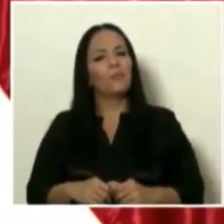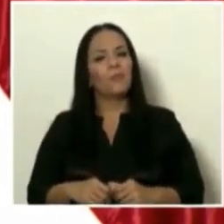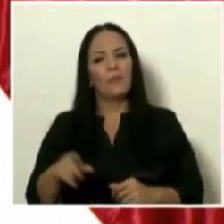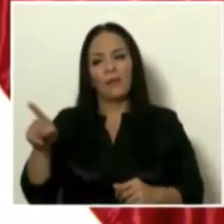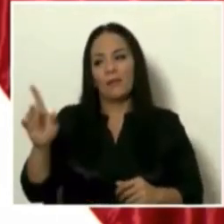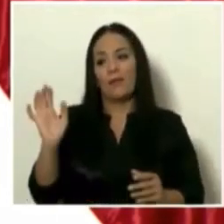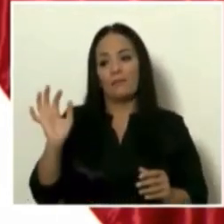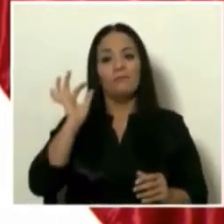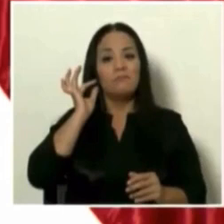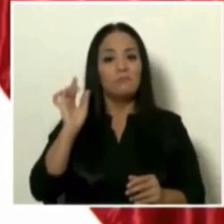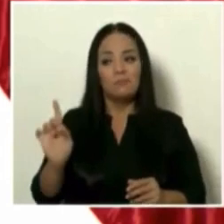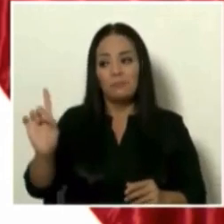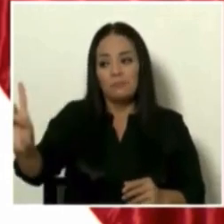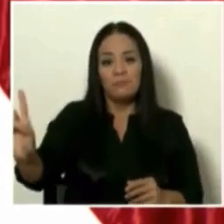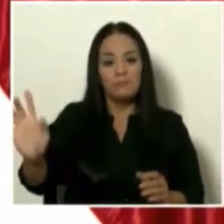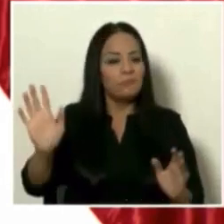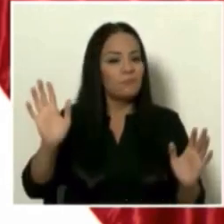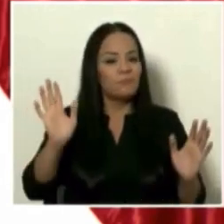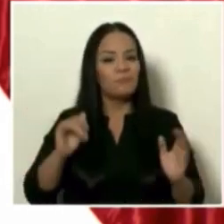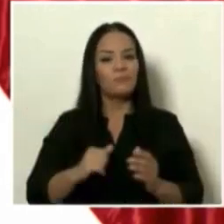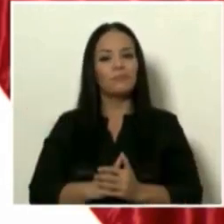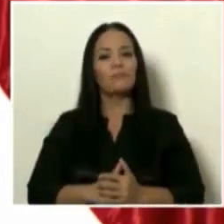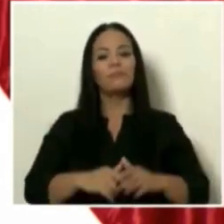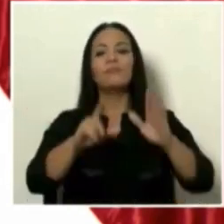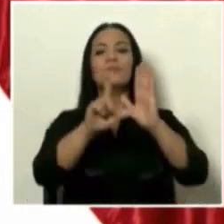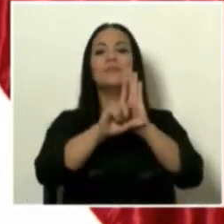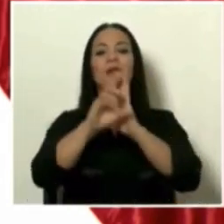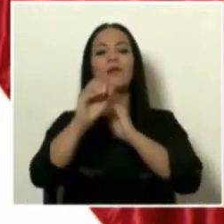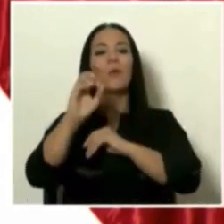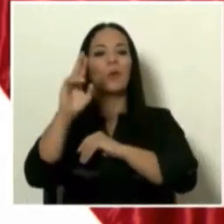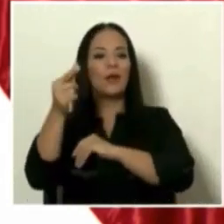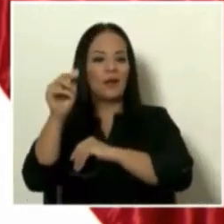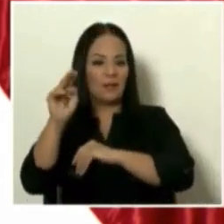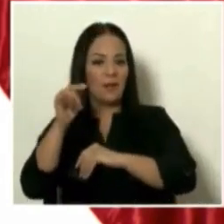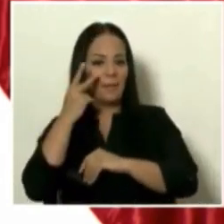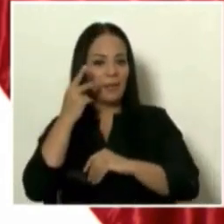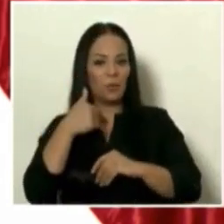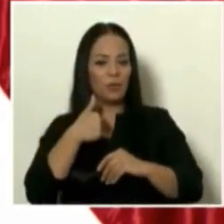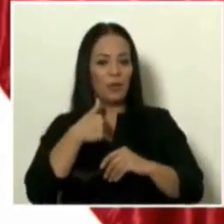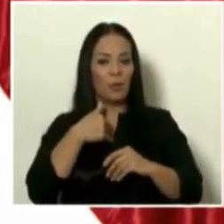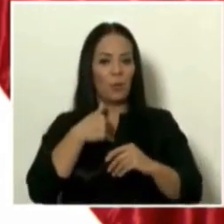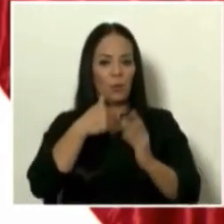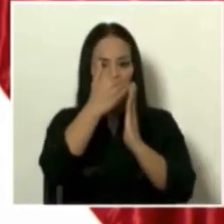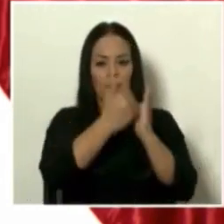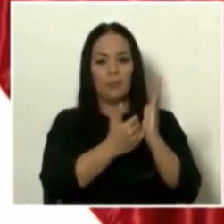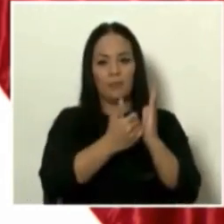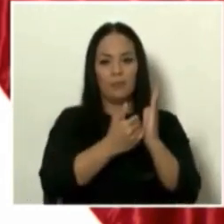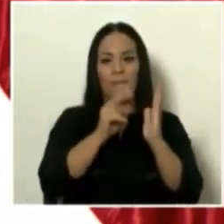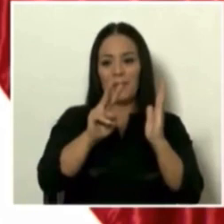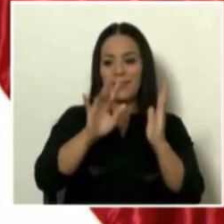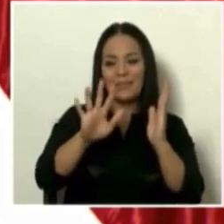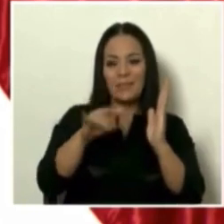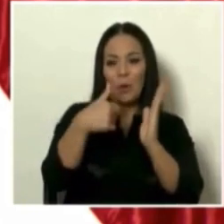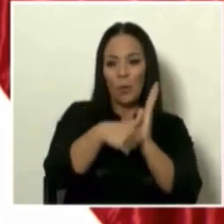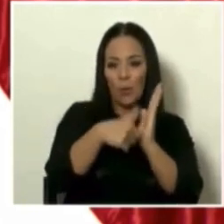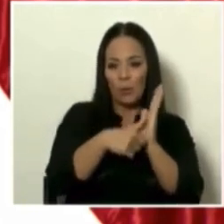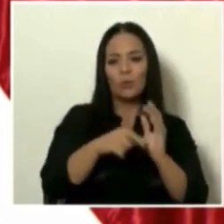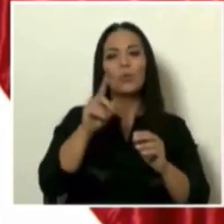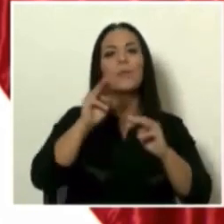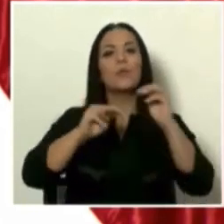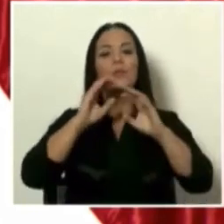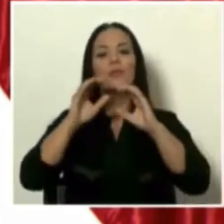en eso. La ley orgánica, aquí tengo yo los 25 votos, ahí un medio publicó que